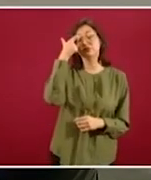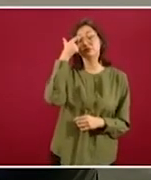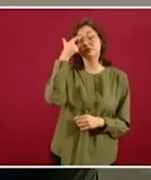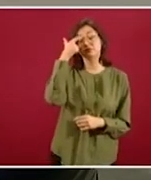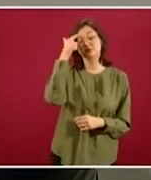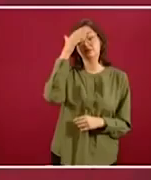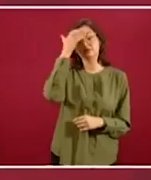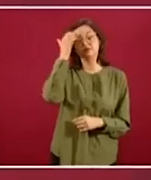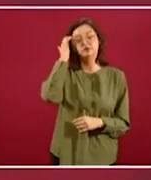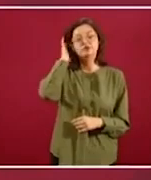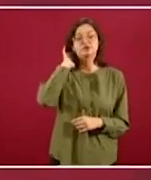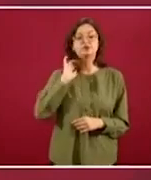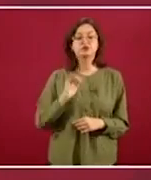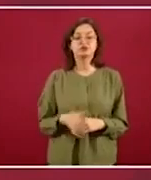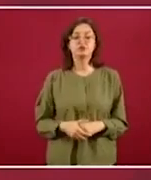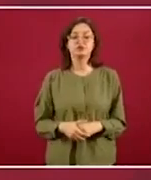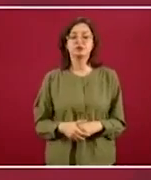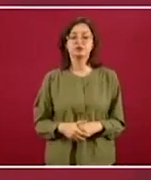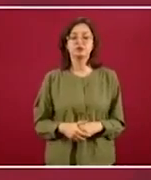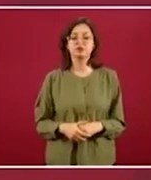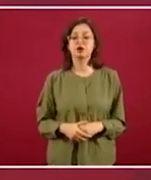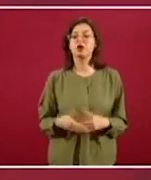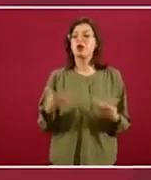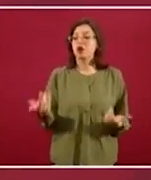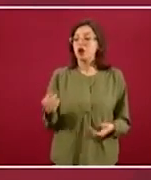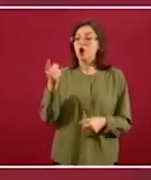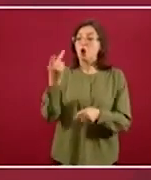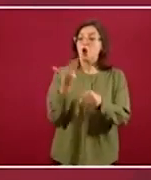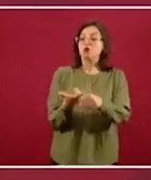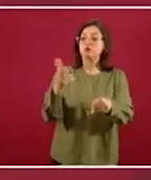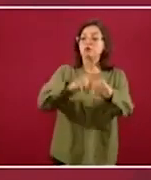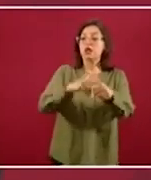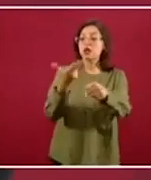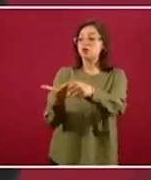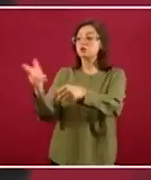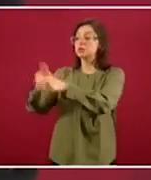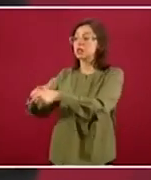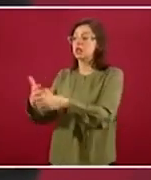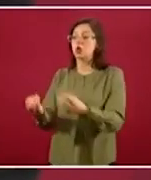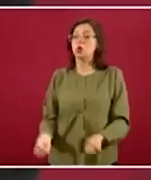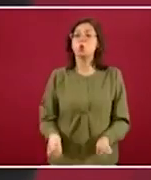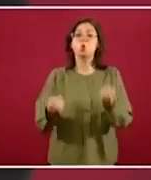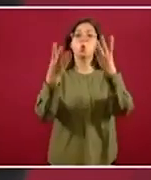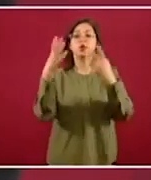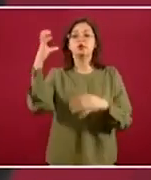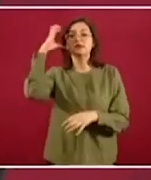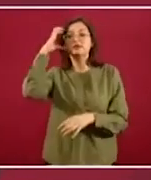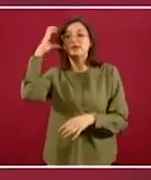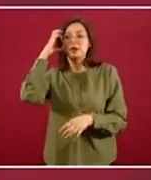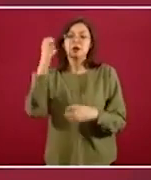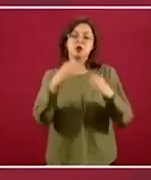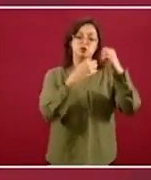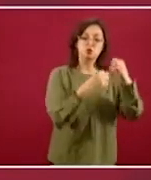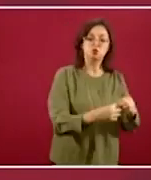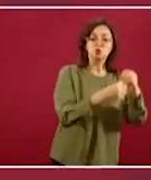un 50% de ocupación en cada una de las fases, el número de camas